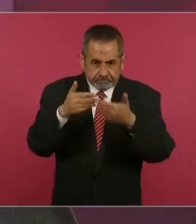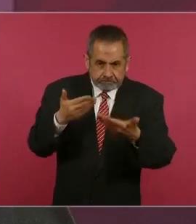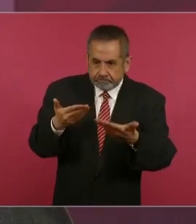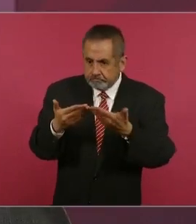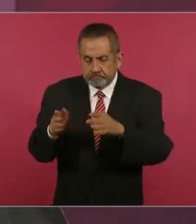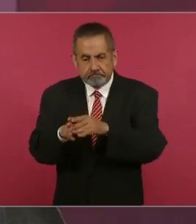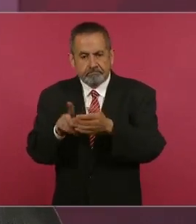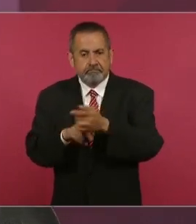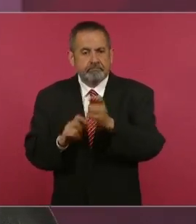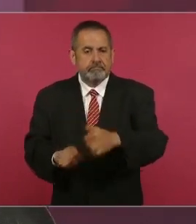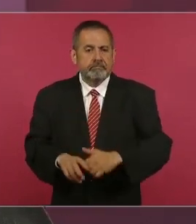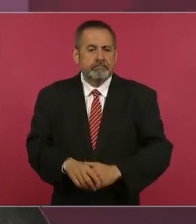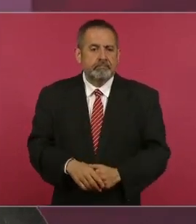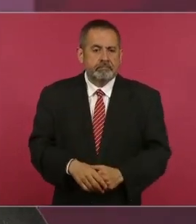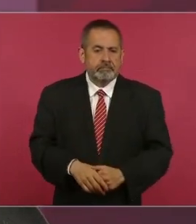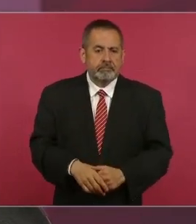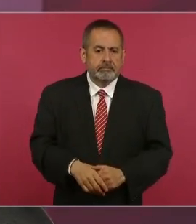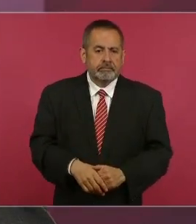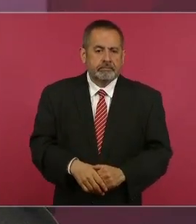todo.